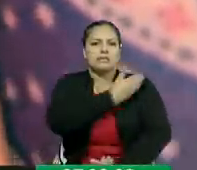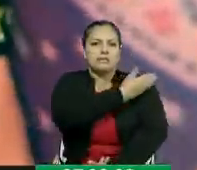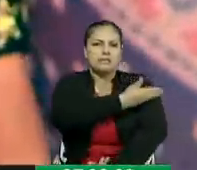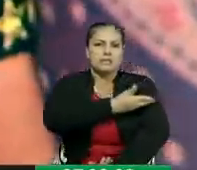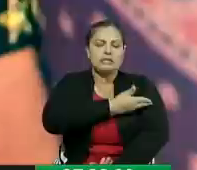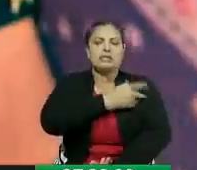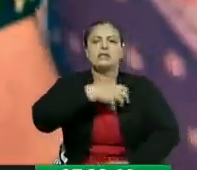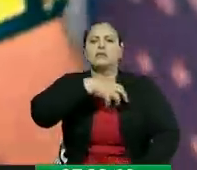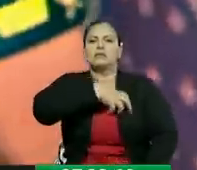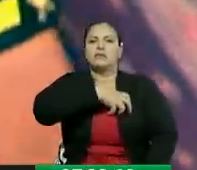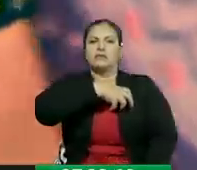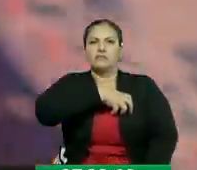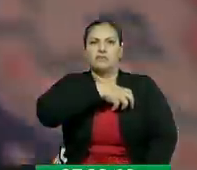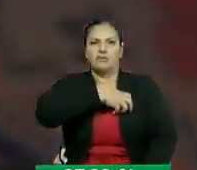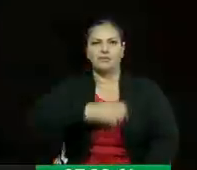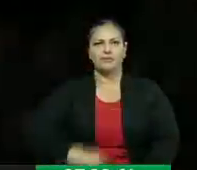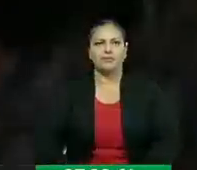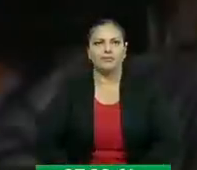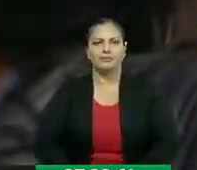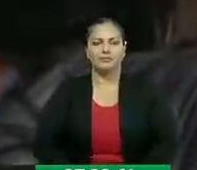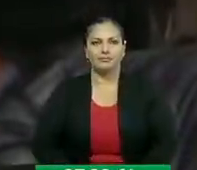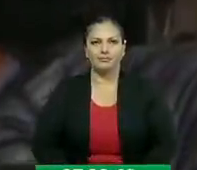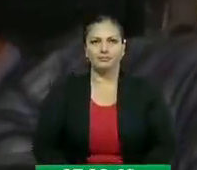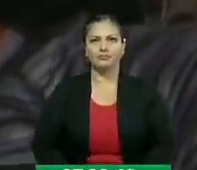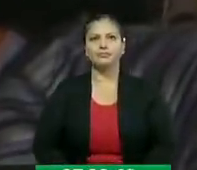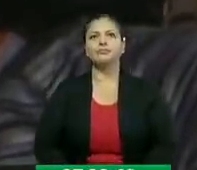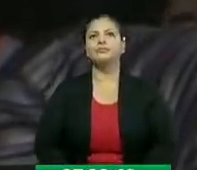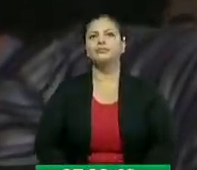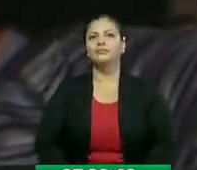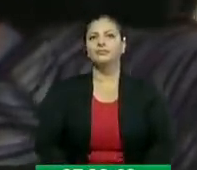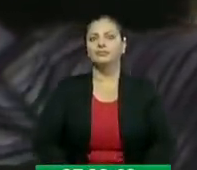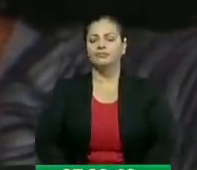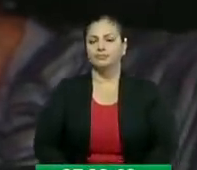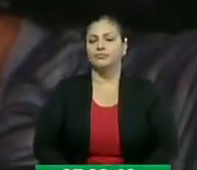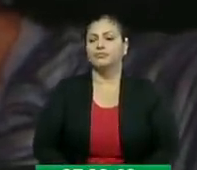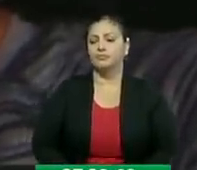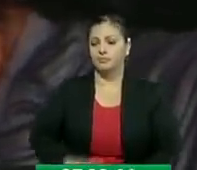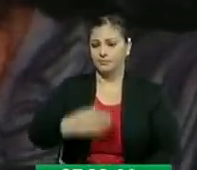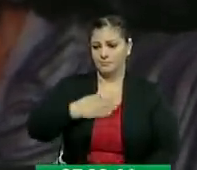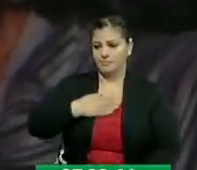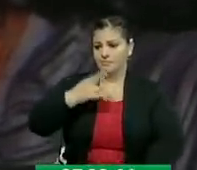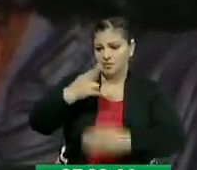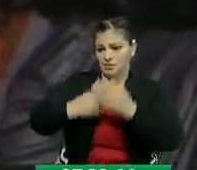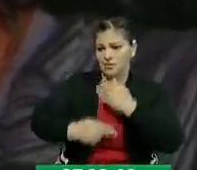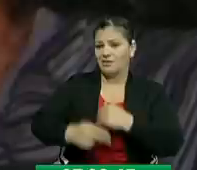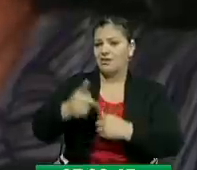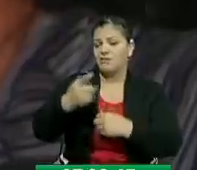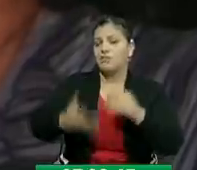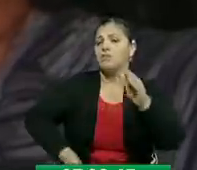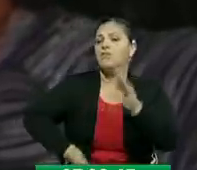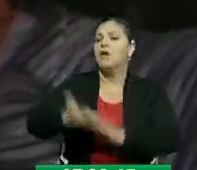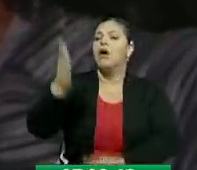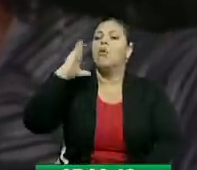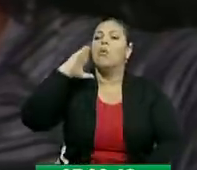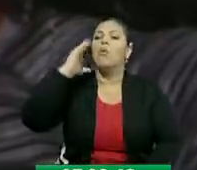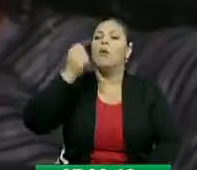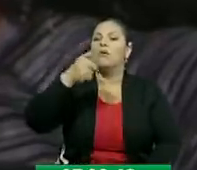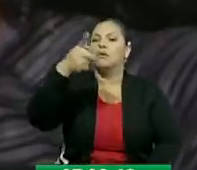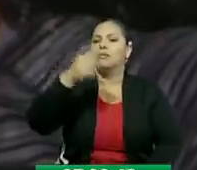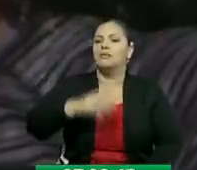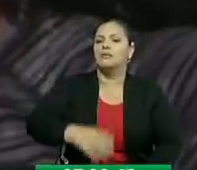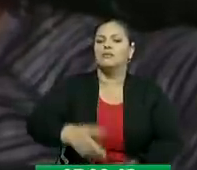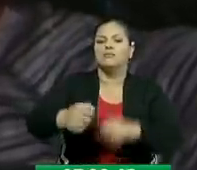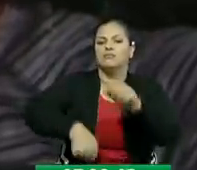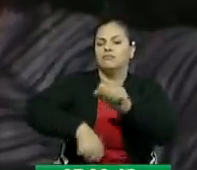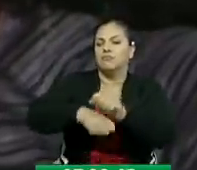sucedido durante la noche del domingo. Yo la llamé, no me contestó el teléfono. Ya de tarde